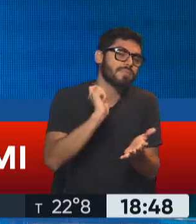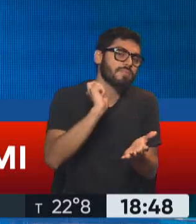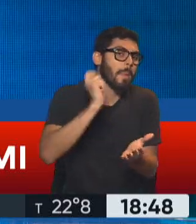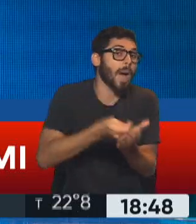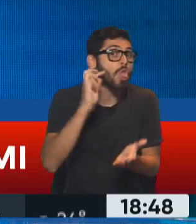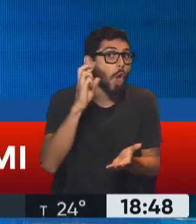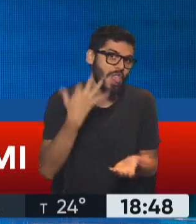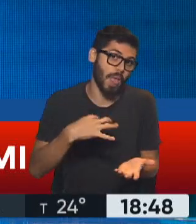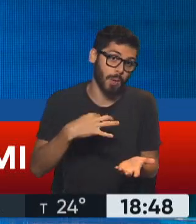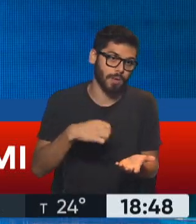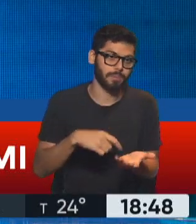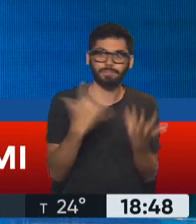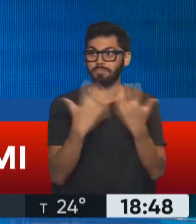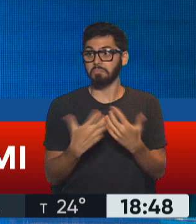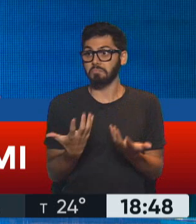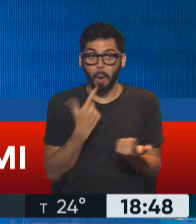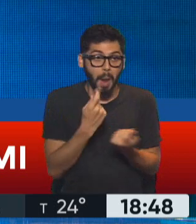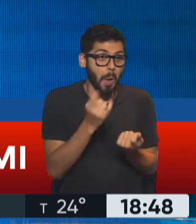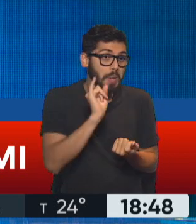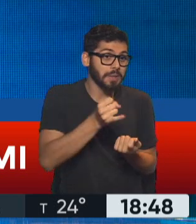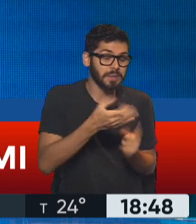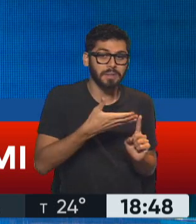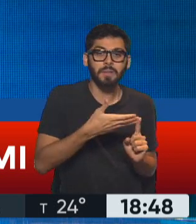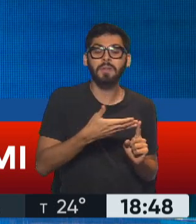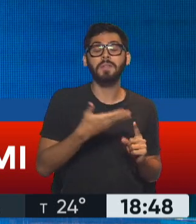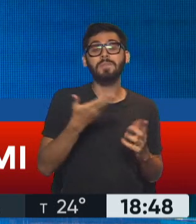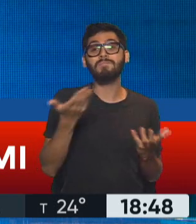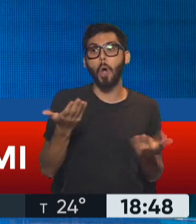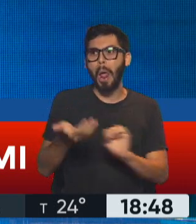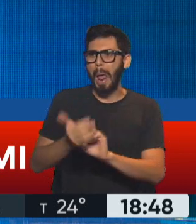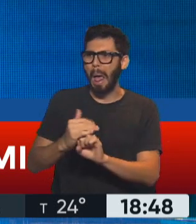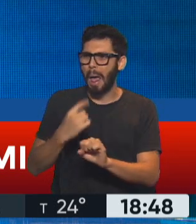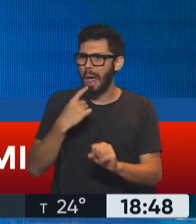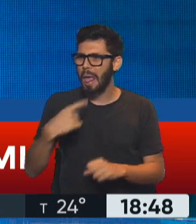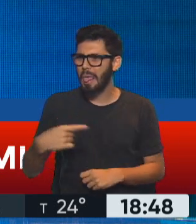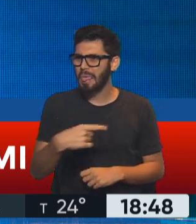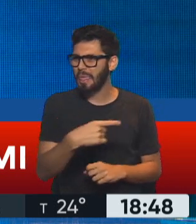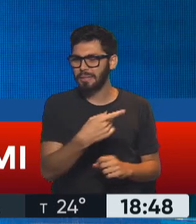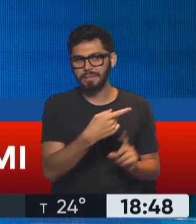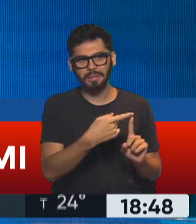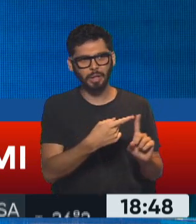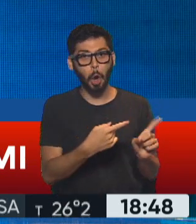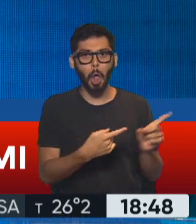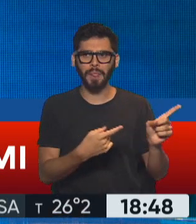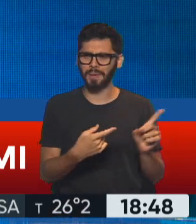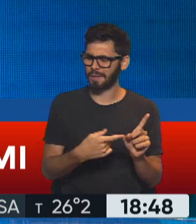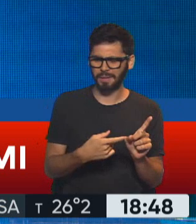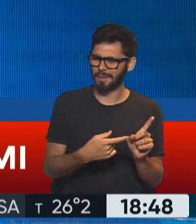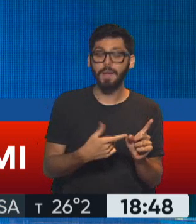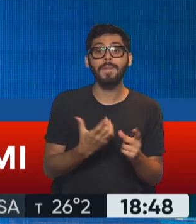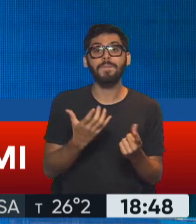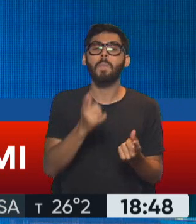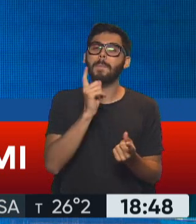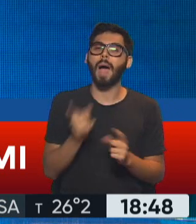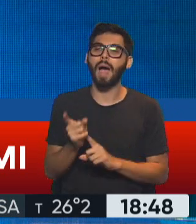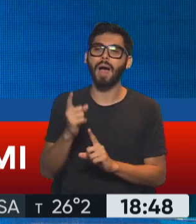a las negociaciones que estaba llevando adelante Guzmán. Por eso me parece que es una lectura que tiene mucho más que ver con la interna de acá, con la